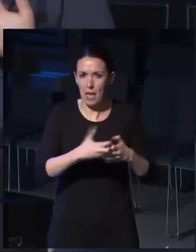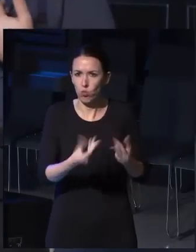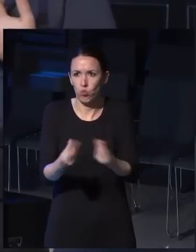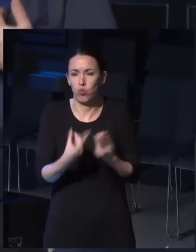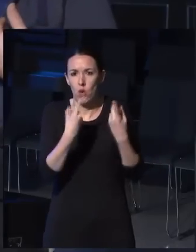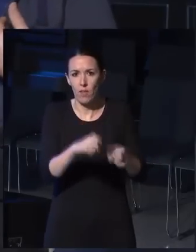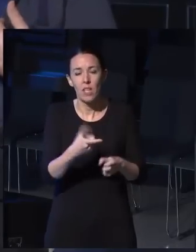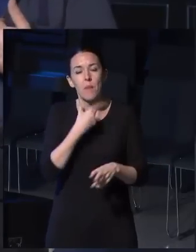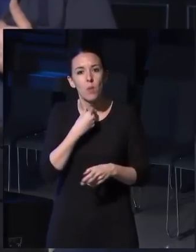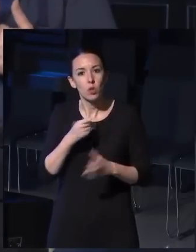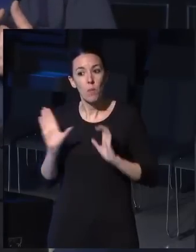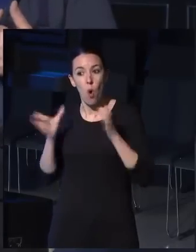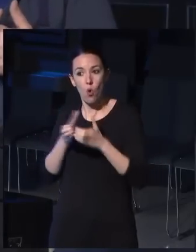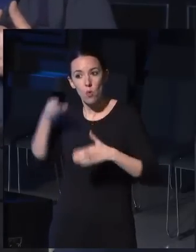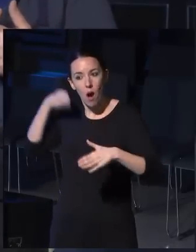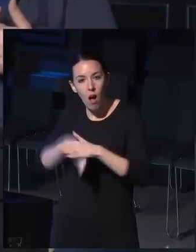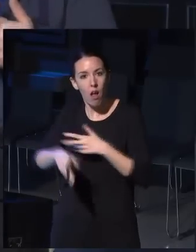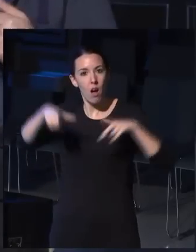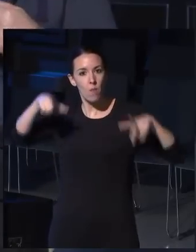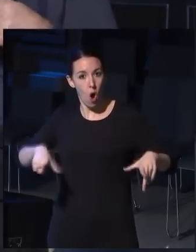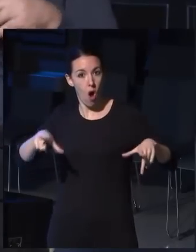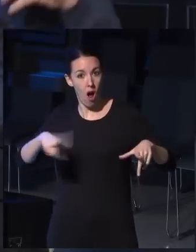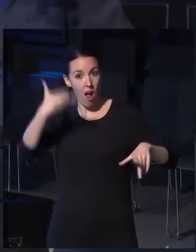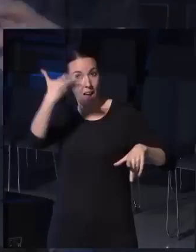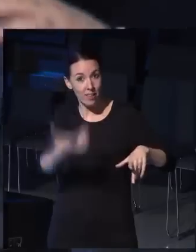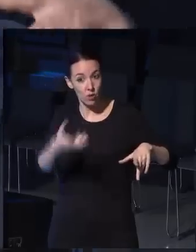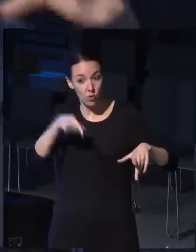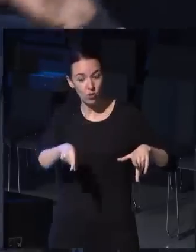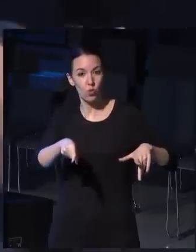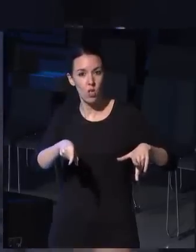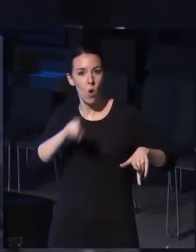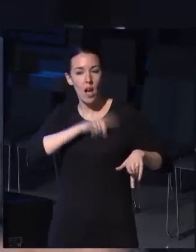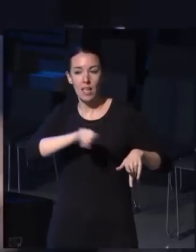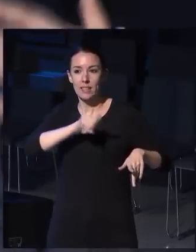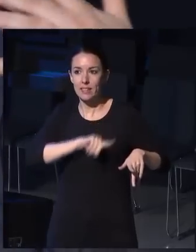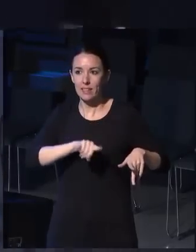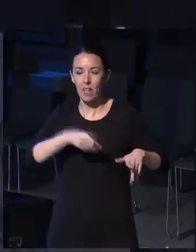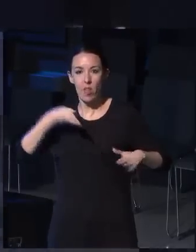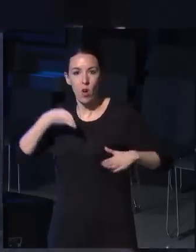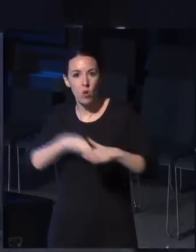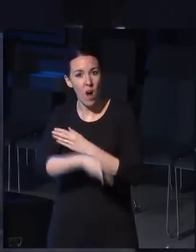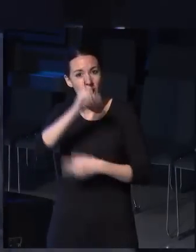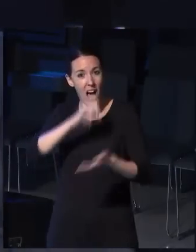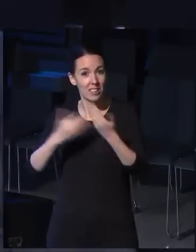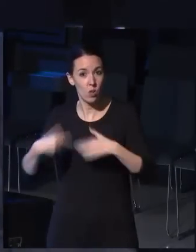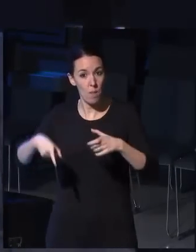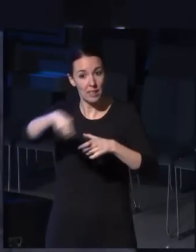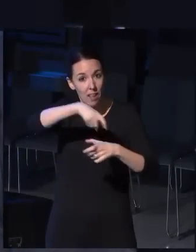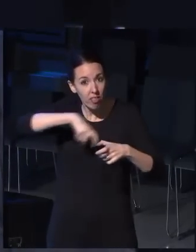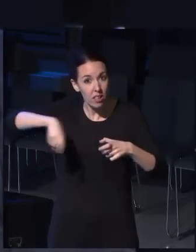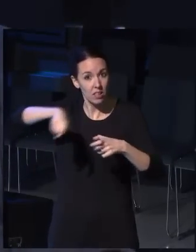de que un grupo entre en mi estudio y sea una sensación de entrar en un estudio de grabación como se hacían los discos